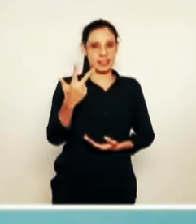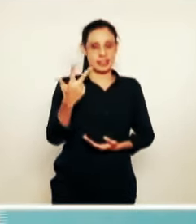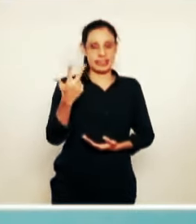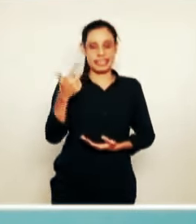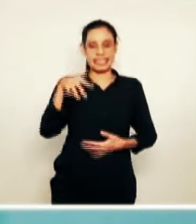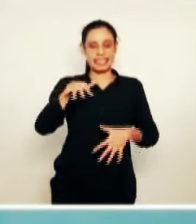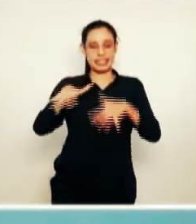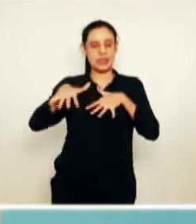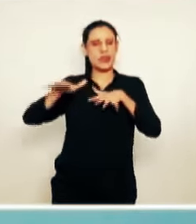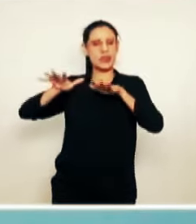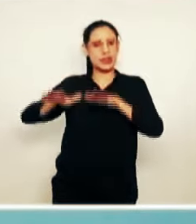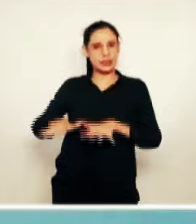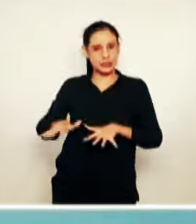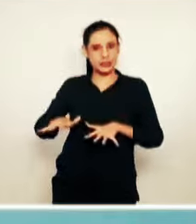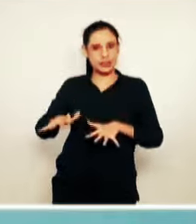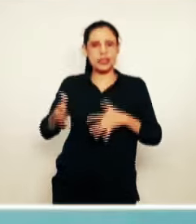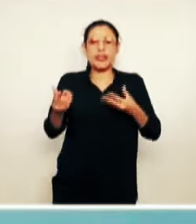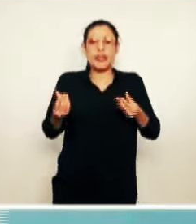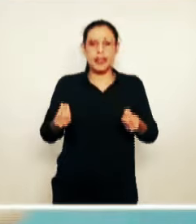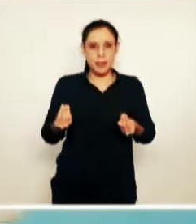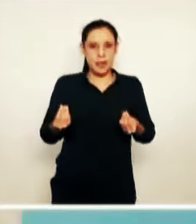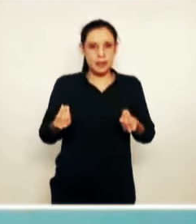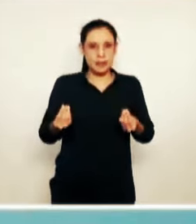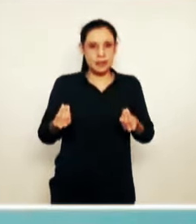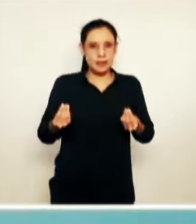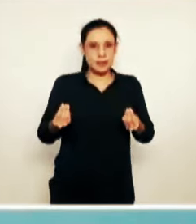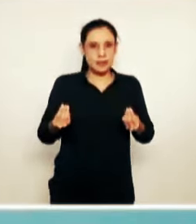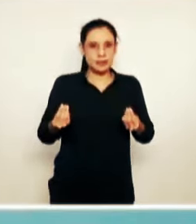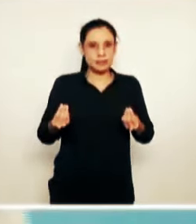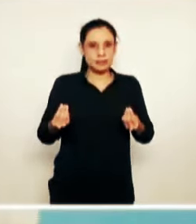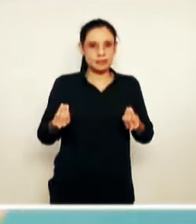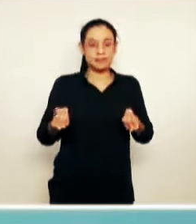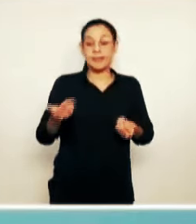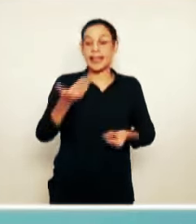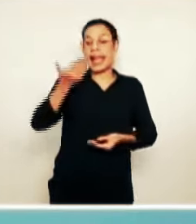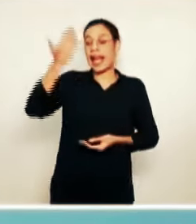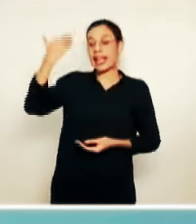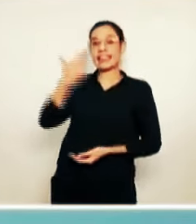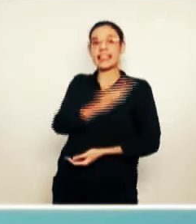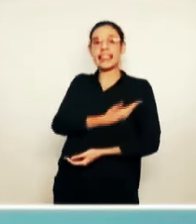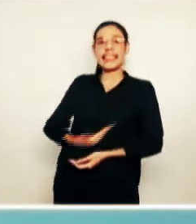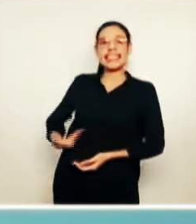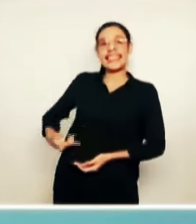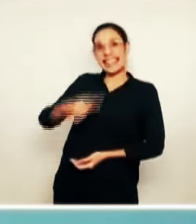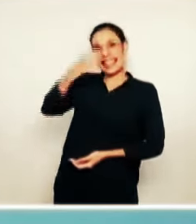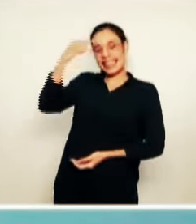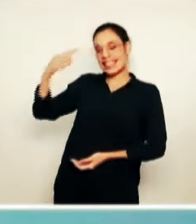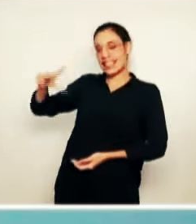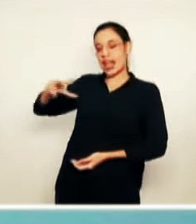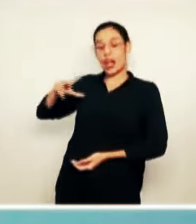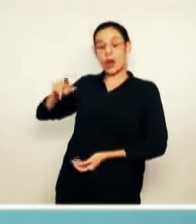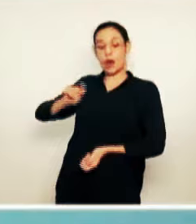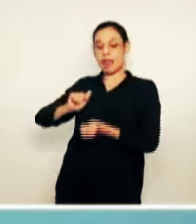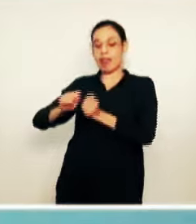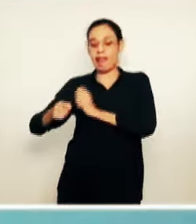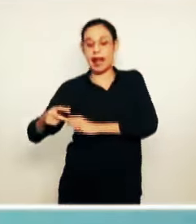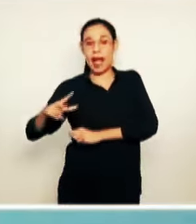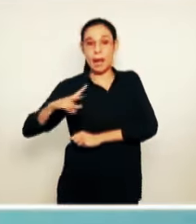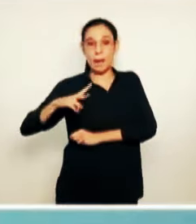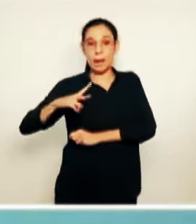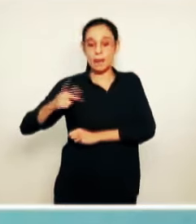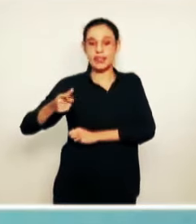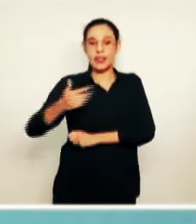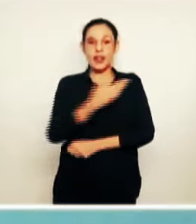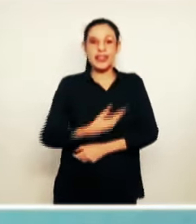hace que había hecho el Estado durante las privatizaciones? Había conservado la regulación del